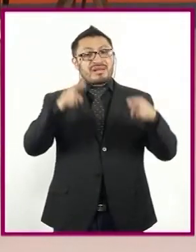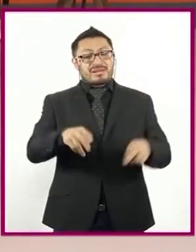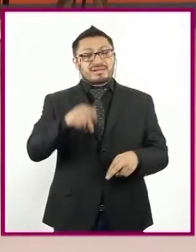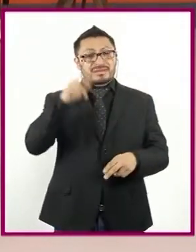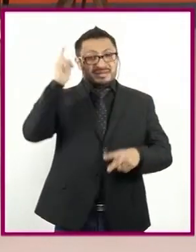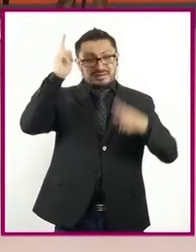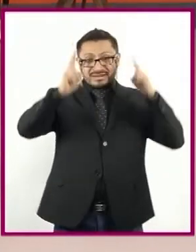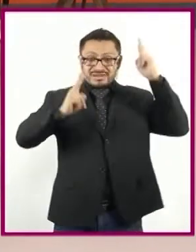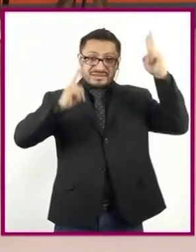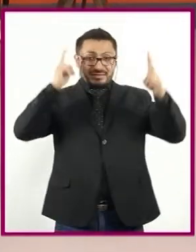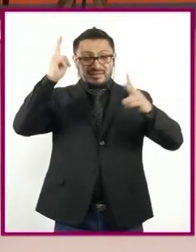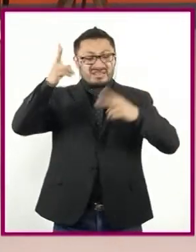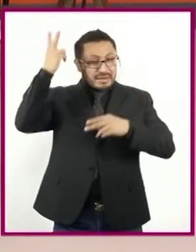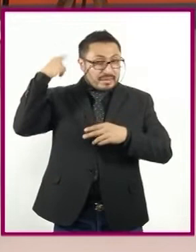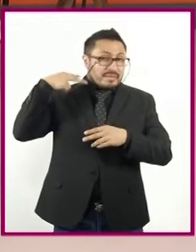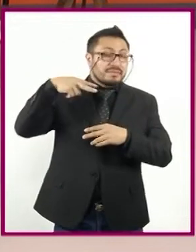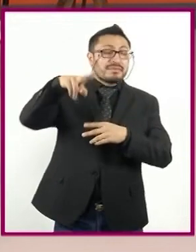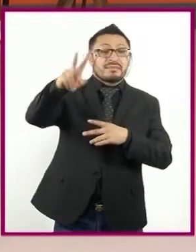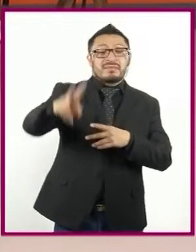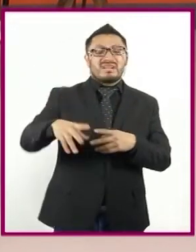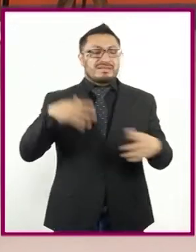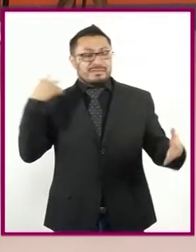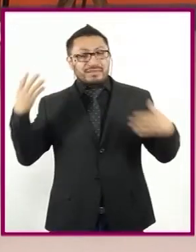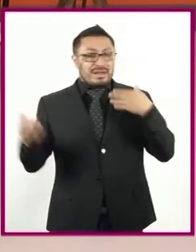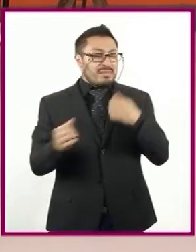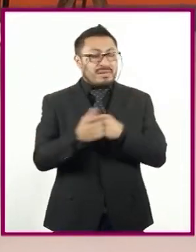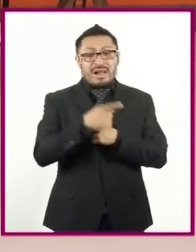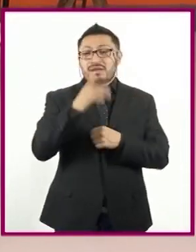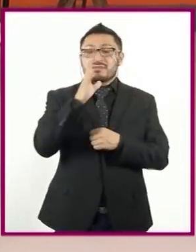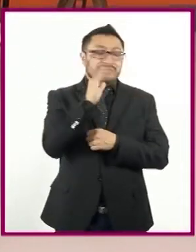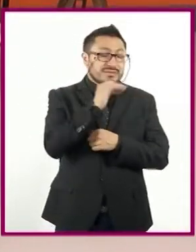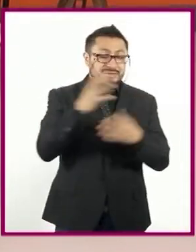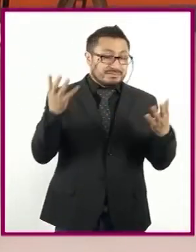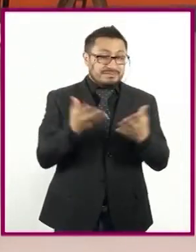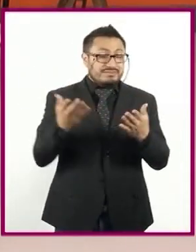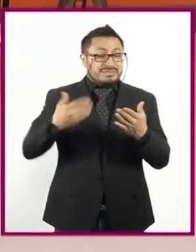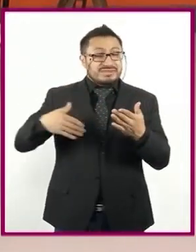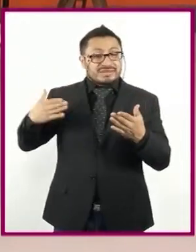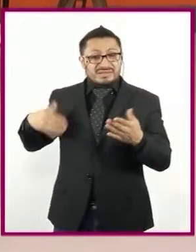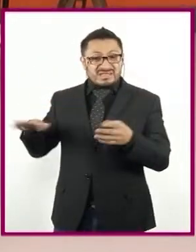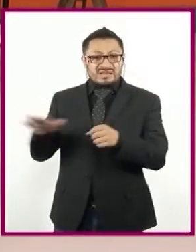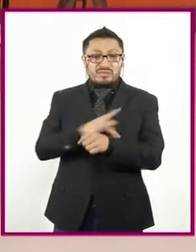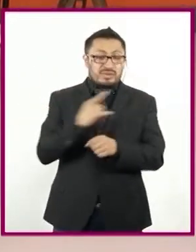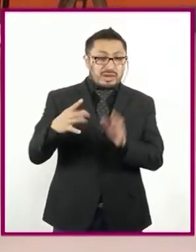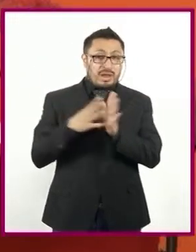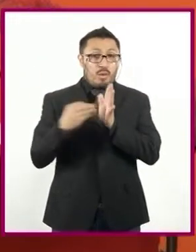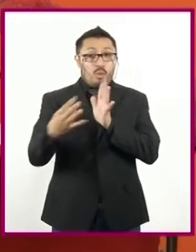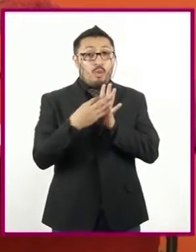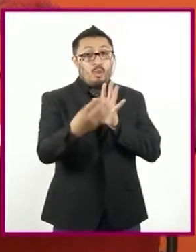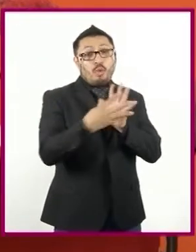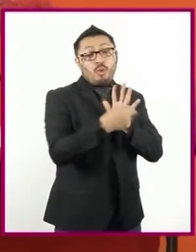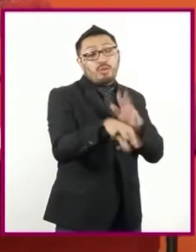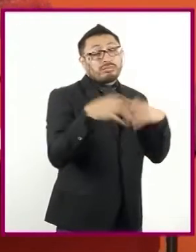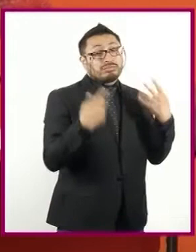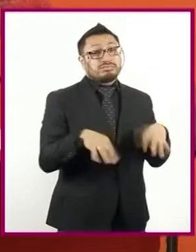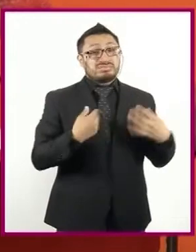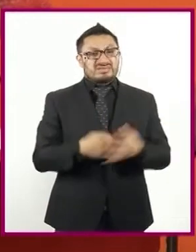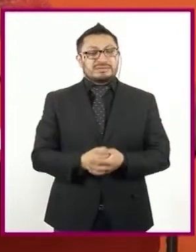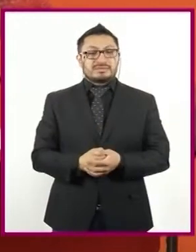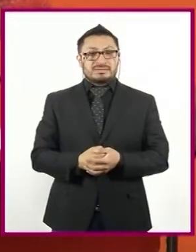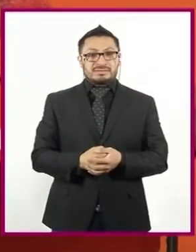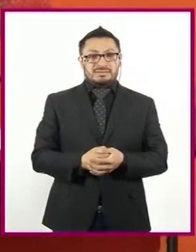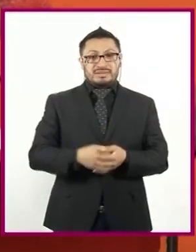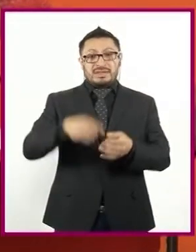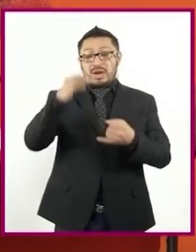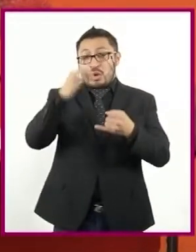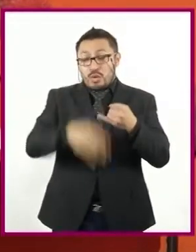viajes, paseos o pendientes que no pudieron hacerse debido a esta cuarentena. Y en el último